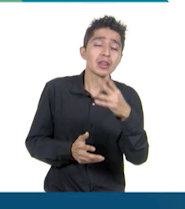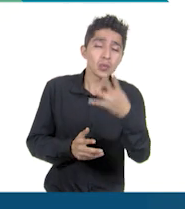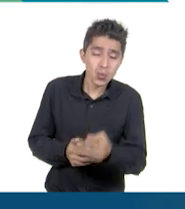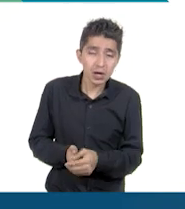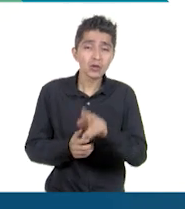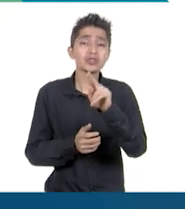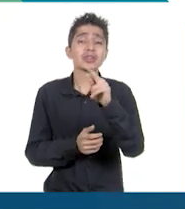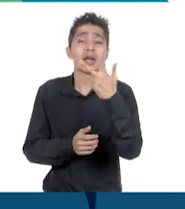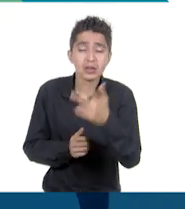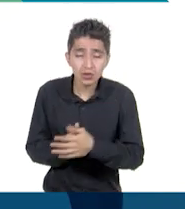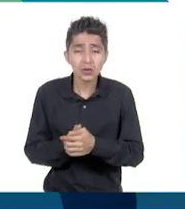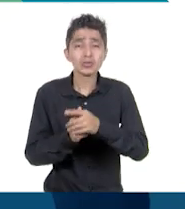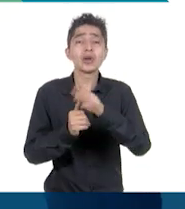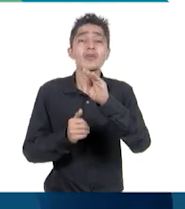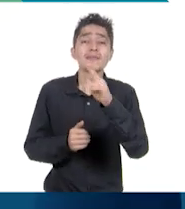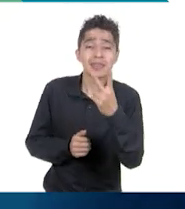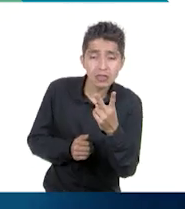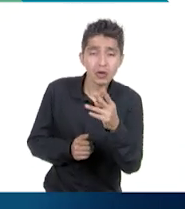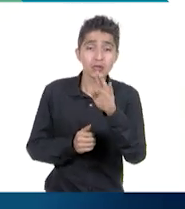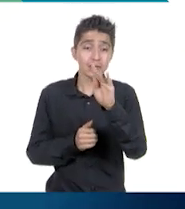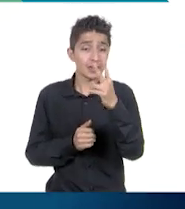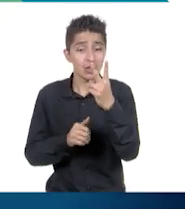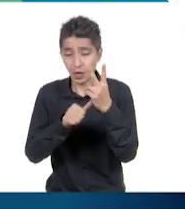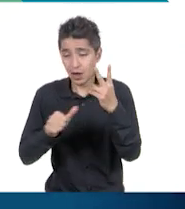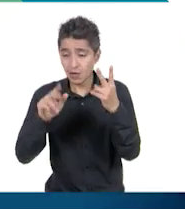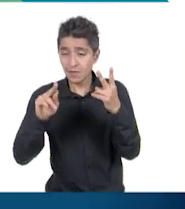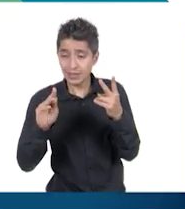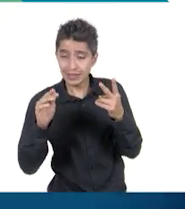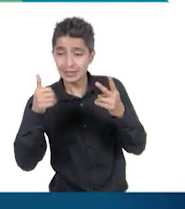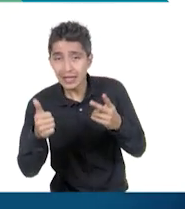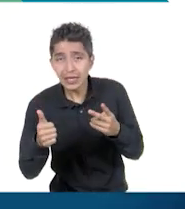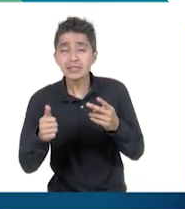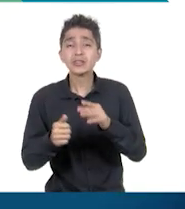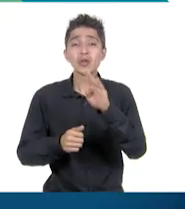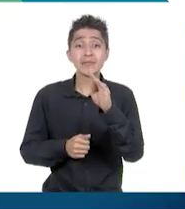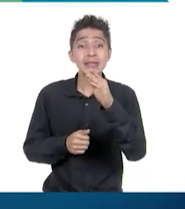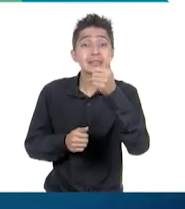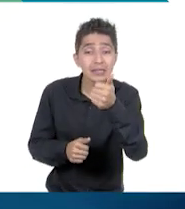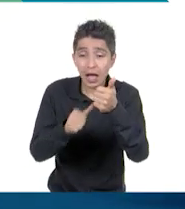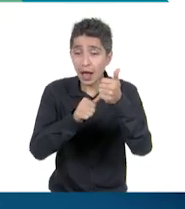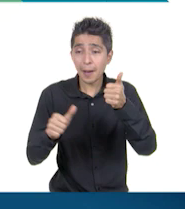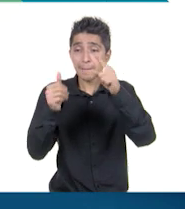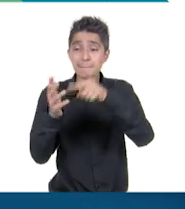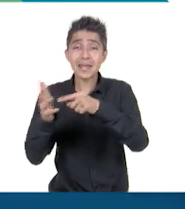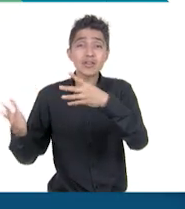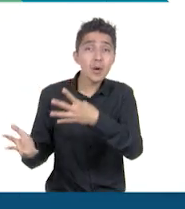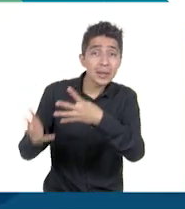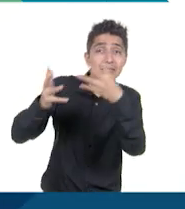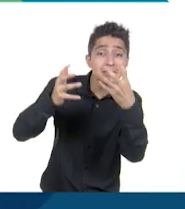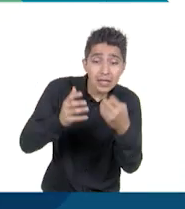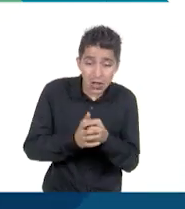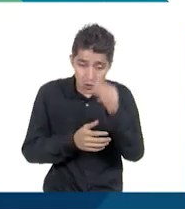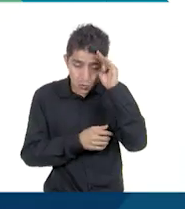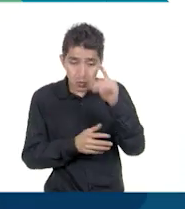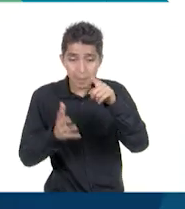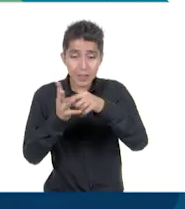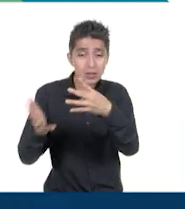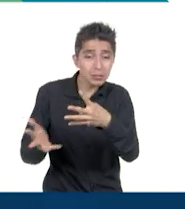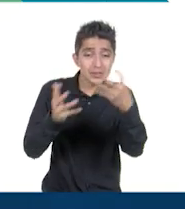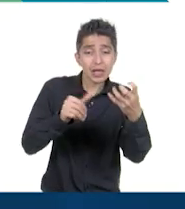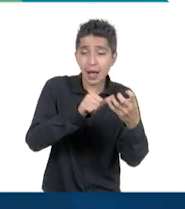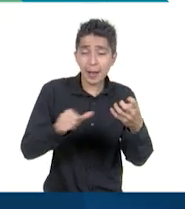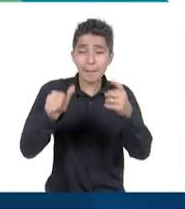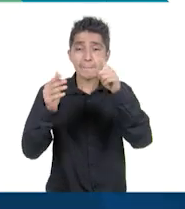1884-88, de 88 a 92, de 92 a 96, de 96 a 1900, de